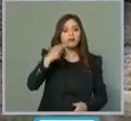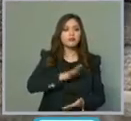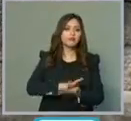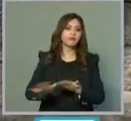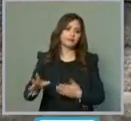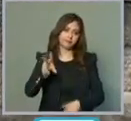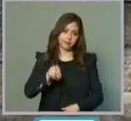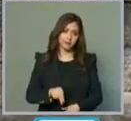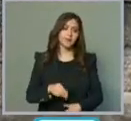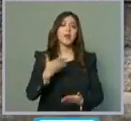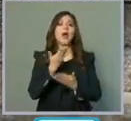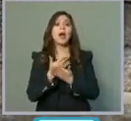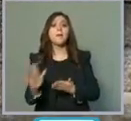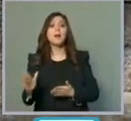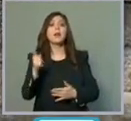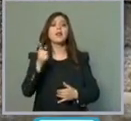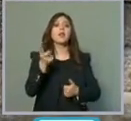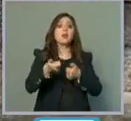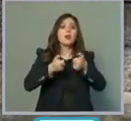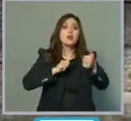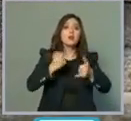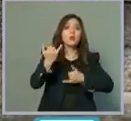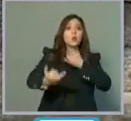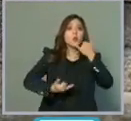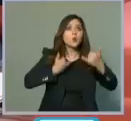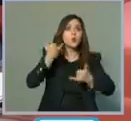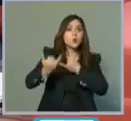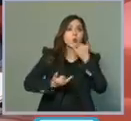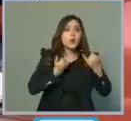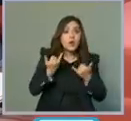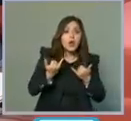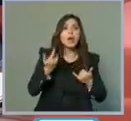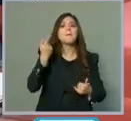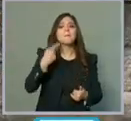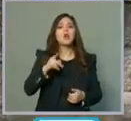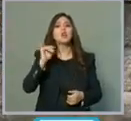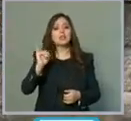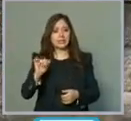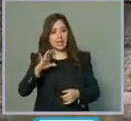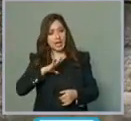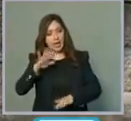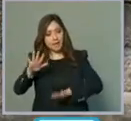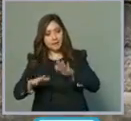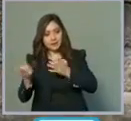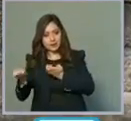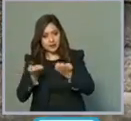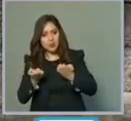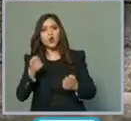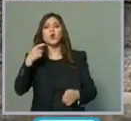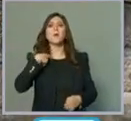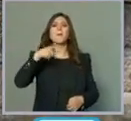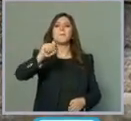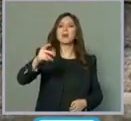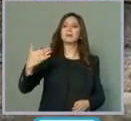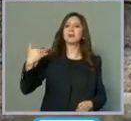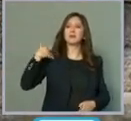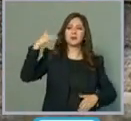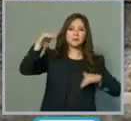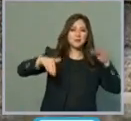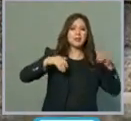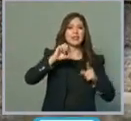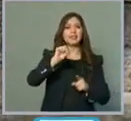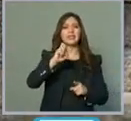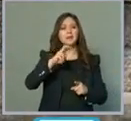están jugando videojuegos o así, en realidad sí están haciendo ejercicio. Ahora, tocas la parte de el cevichito, el marisquito. ¿Cómo le hacemos